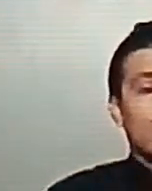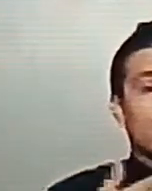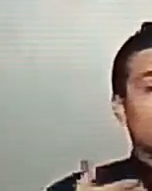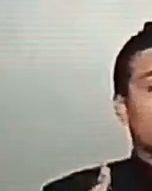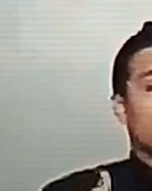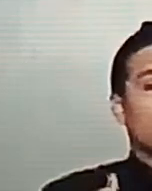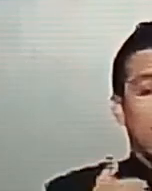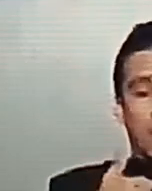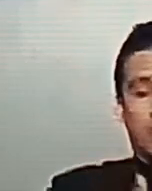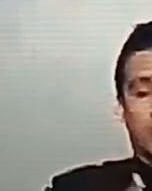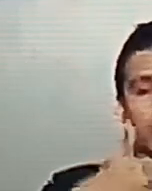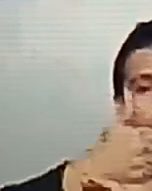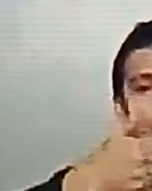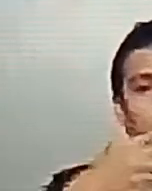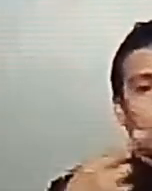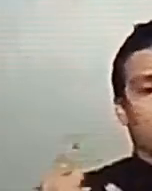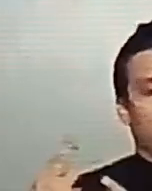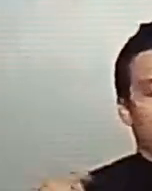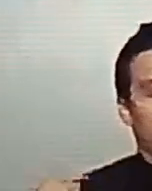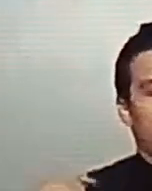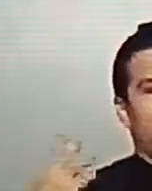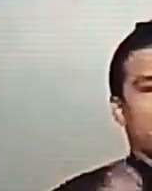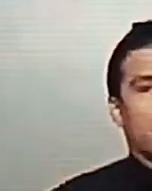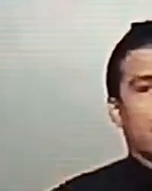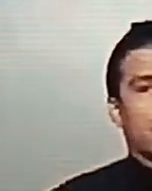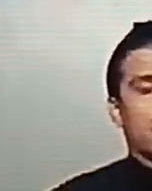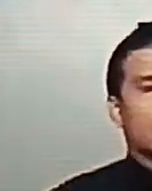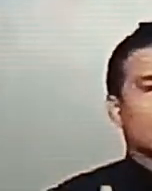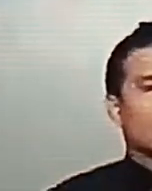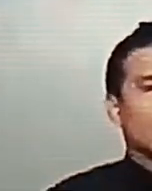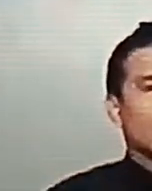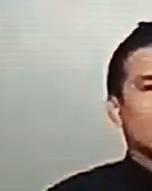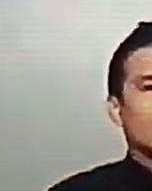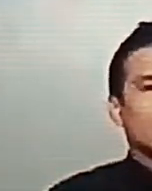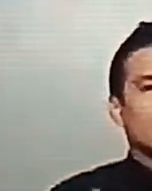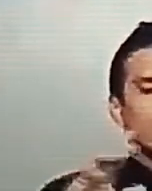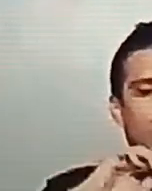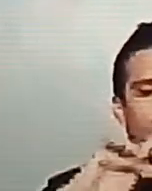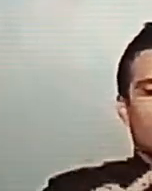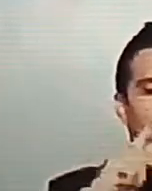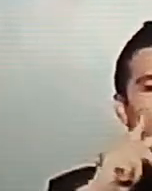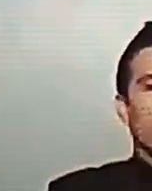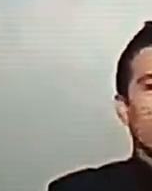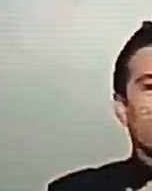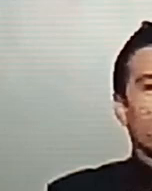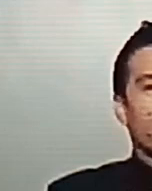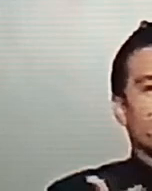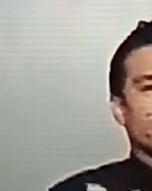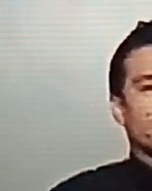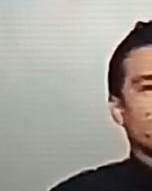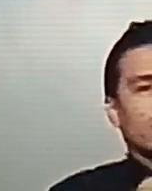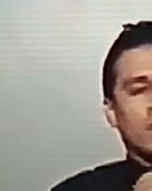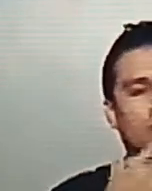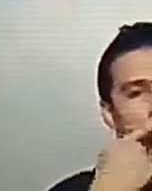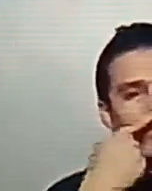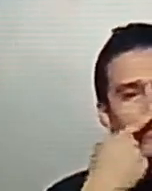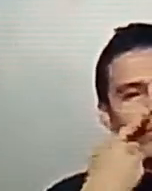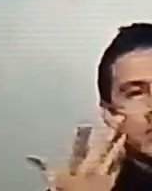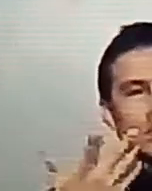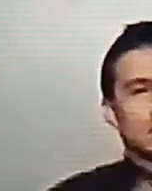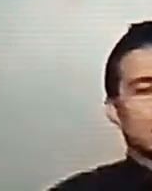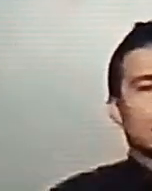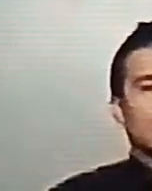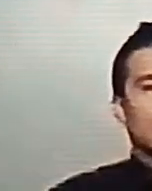actual, que el tema ambiental para ella ni siquiera es existente. Ese será mi compromiso, el marco regulatorio existe y aquí lo que falta